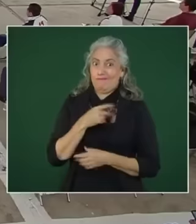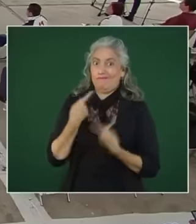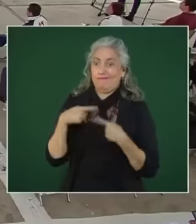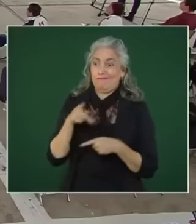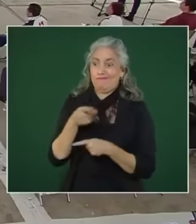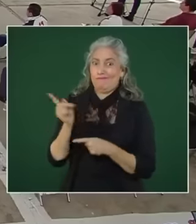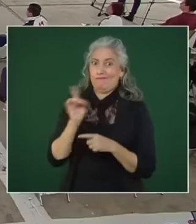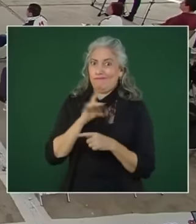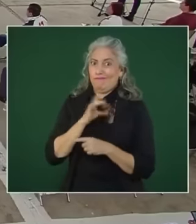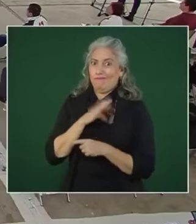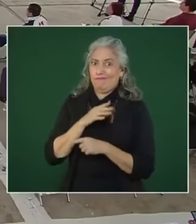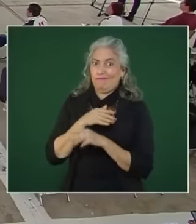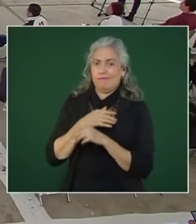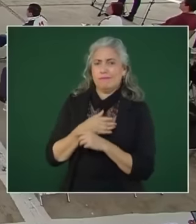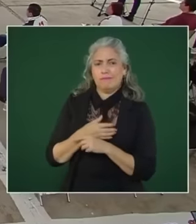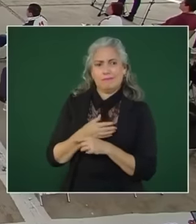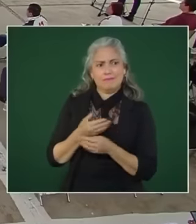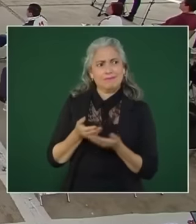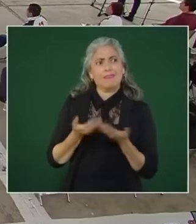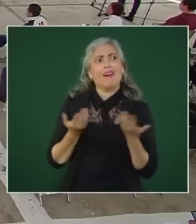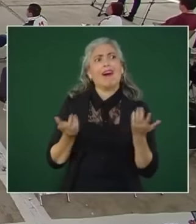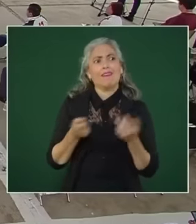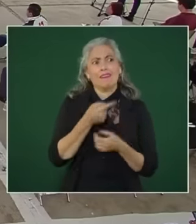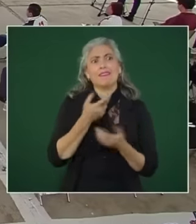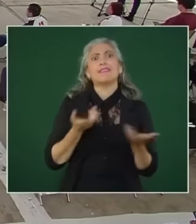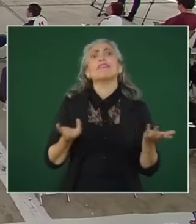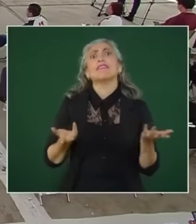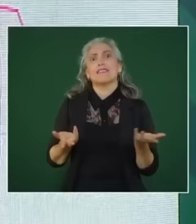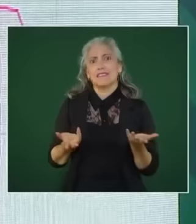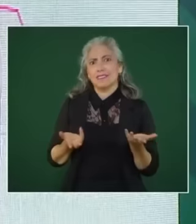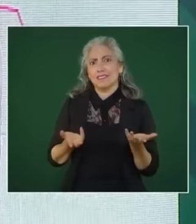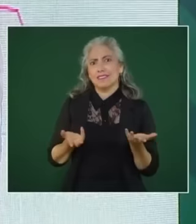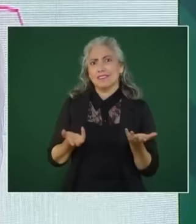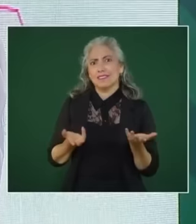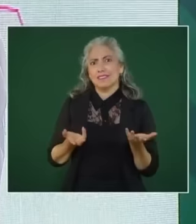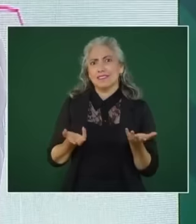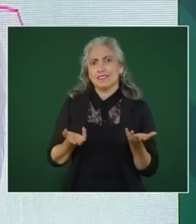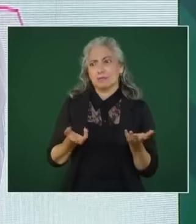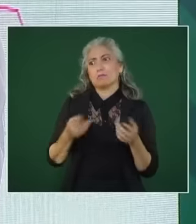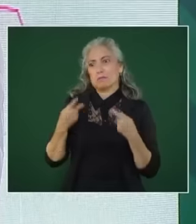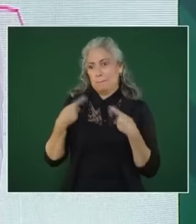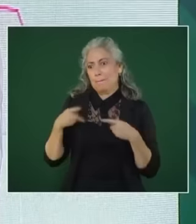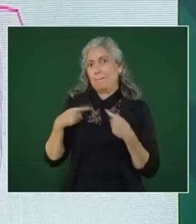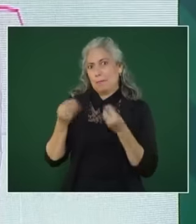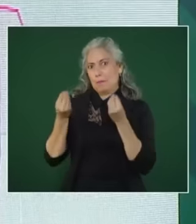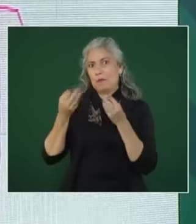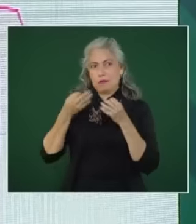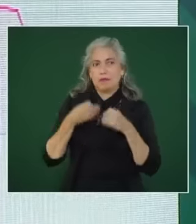Ahora, ¿cómo le van a hacer? Porque muchos le hicieron caso.